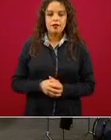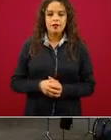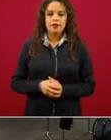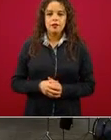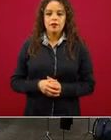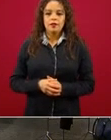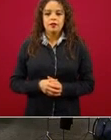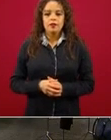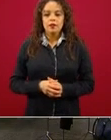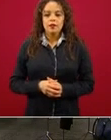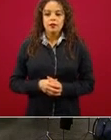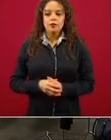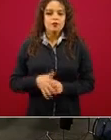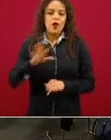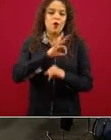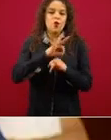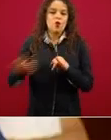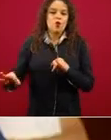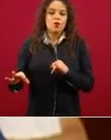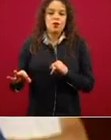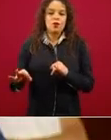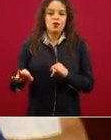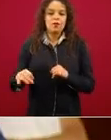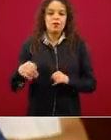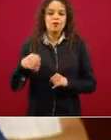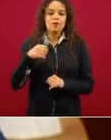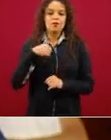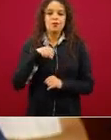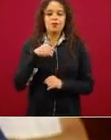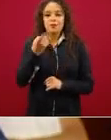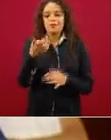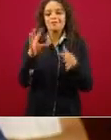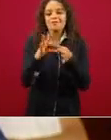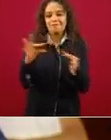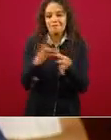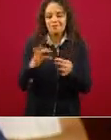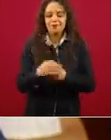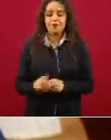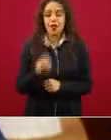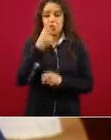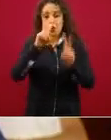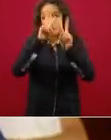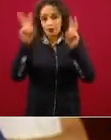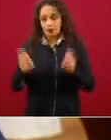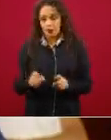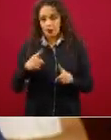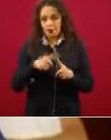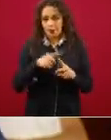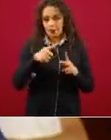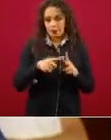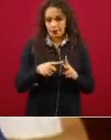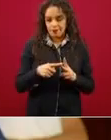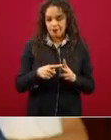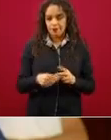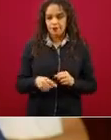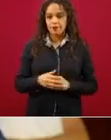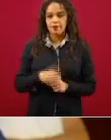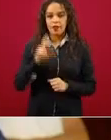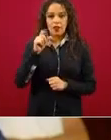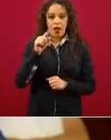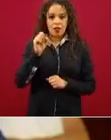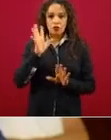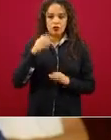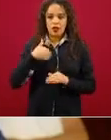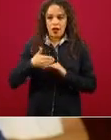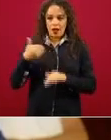ya fue lo último que pude alcanzar a comentar. Bueno, 2 temas que pues ya entregamos los datos, pero en el